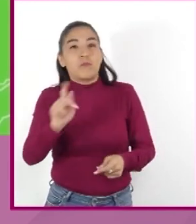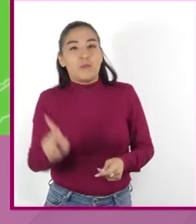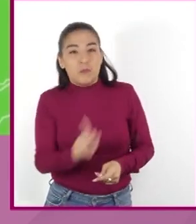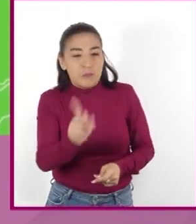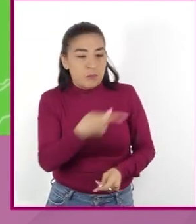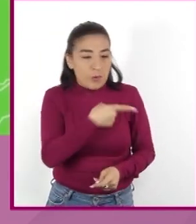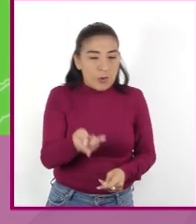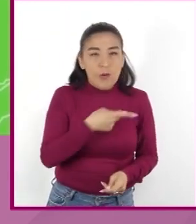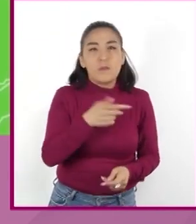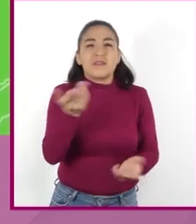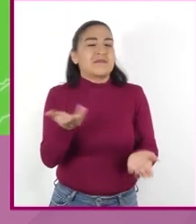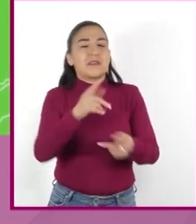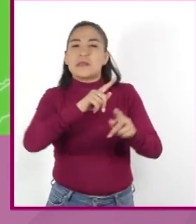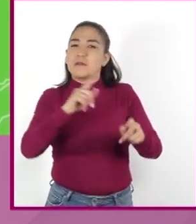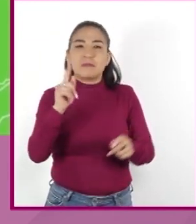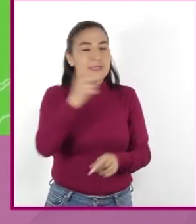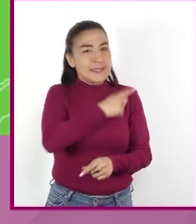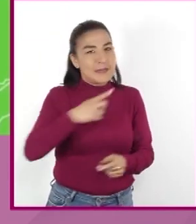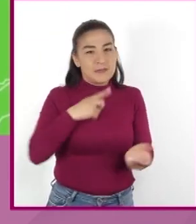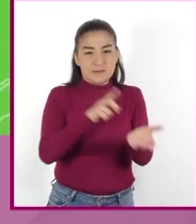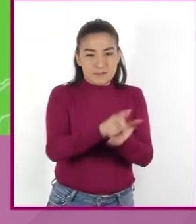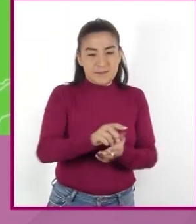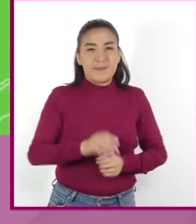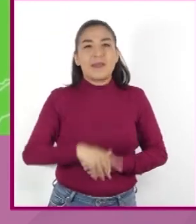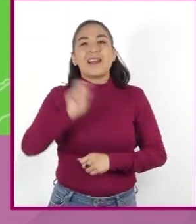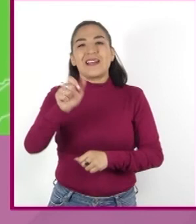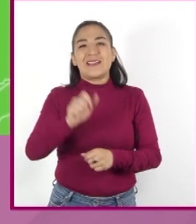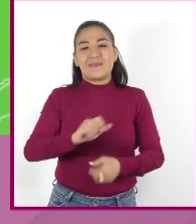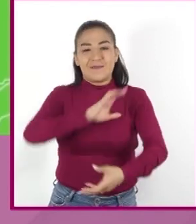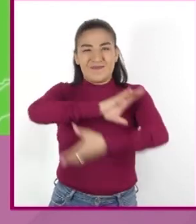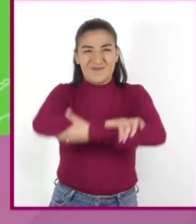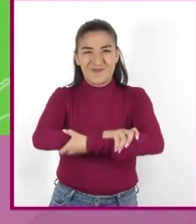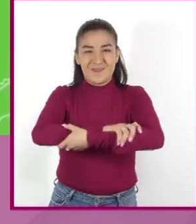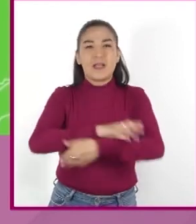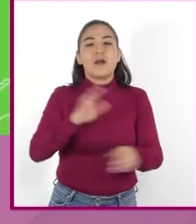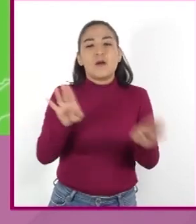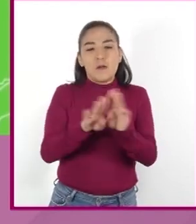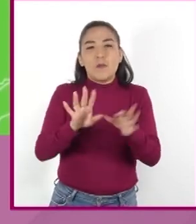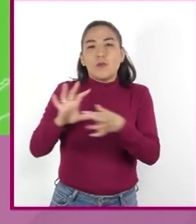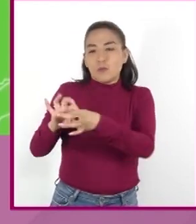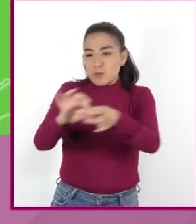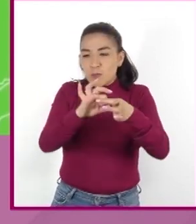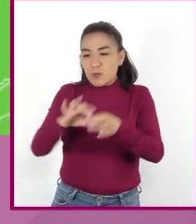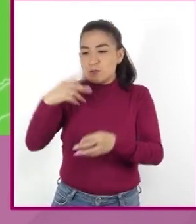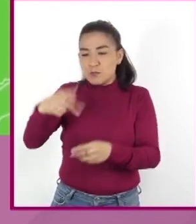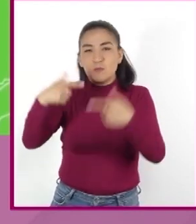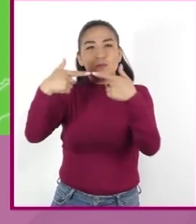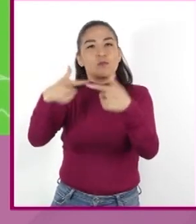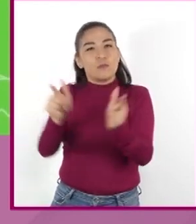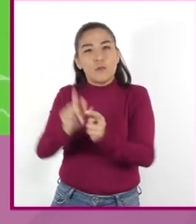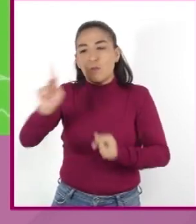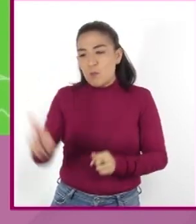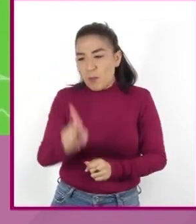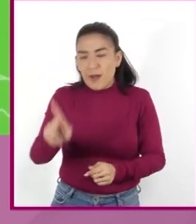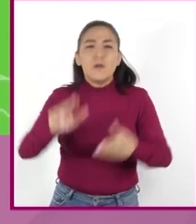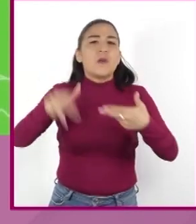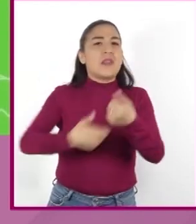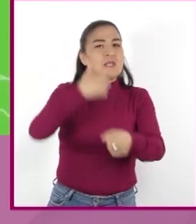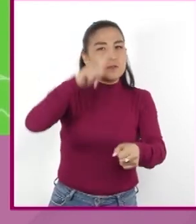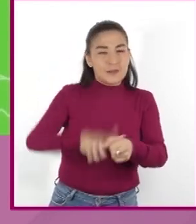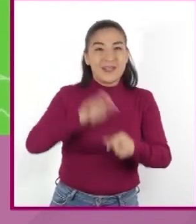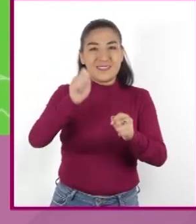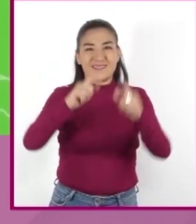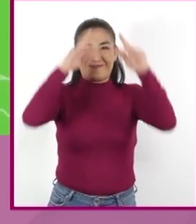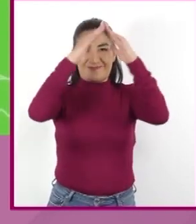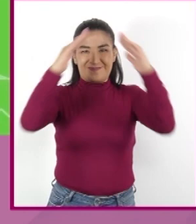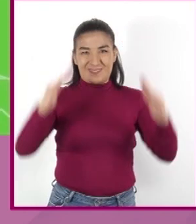de la fraternidad significaba respeto y unión entre los diferentes integrantes de un pueblo o nación. De aquella jerárquica